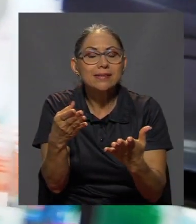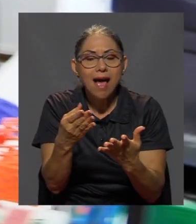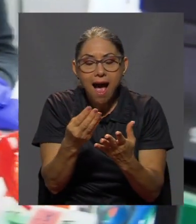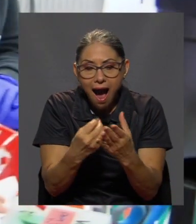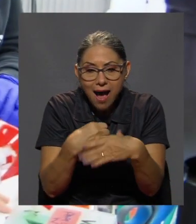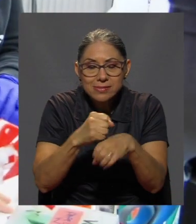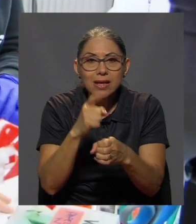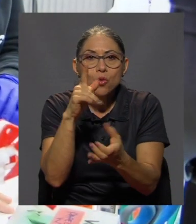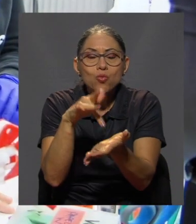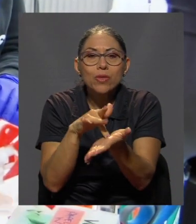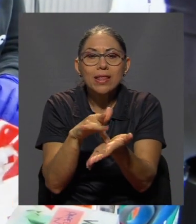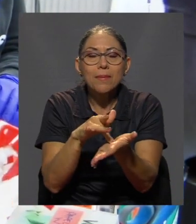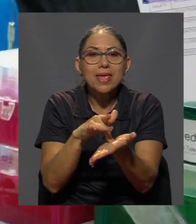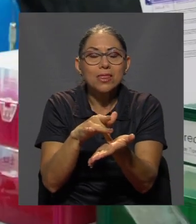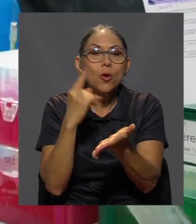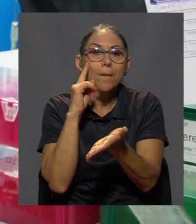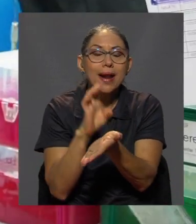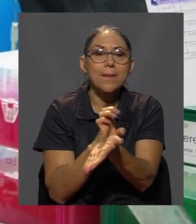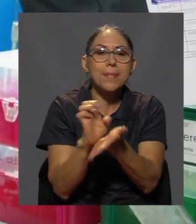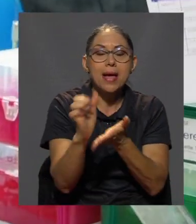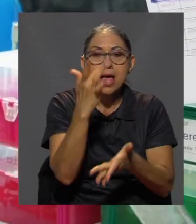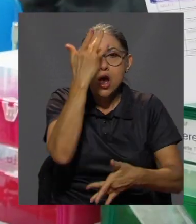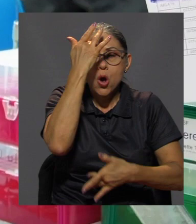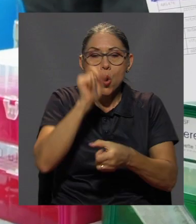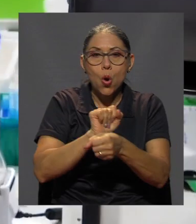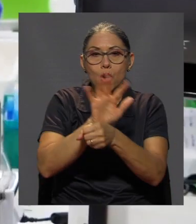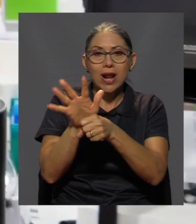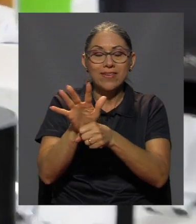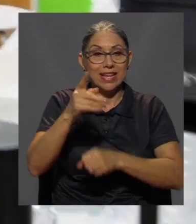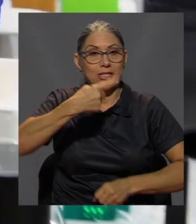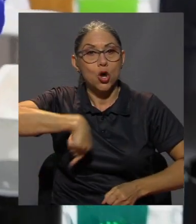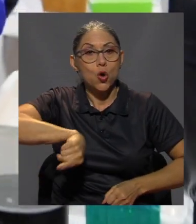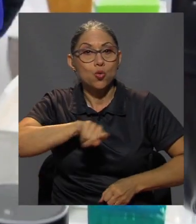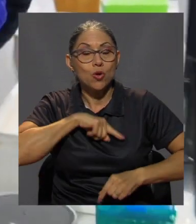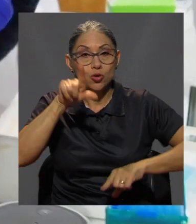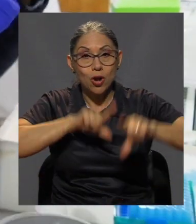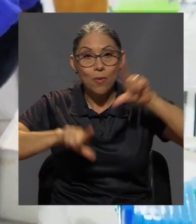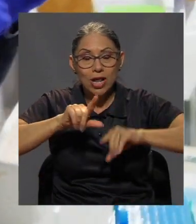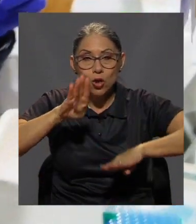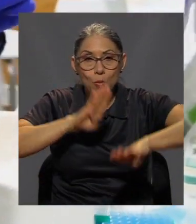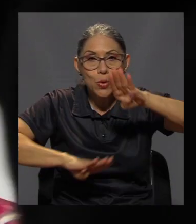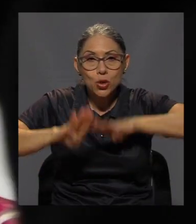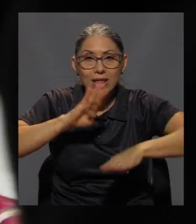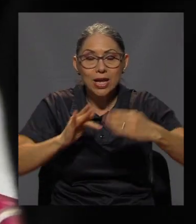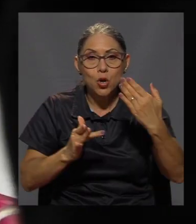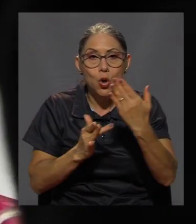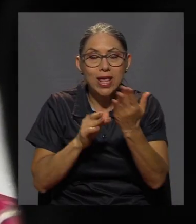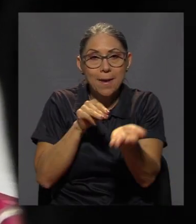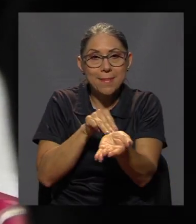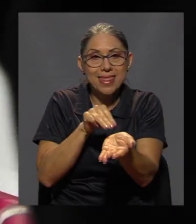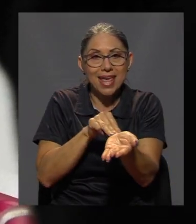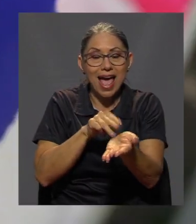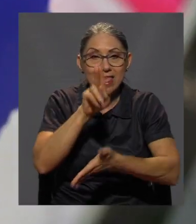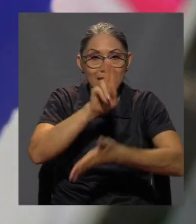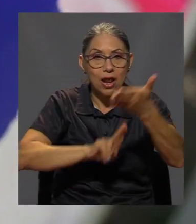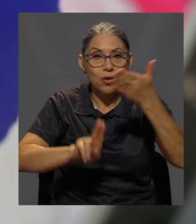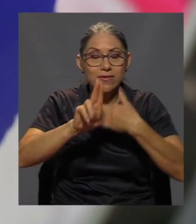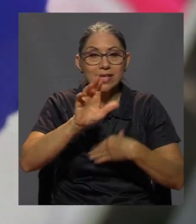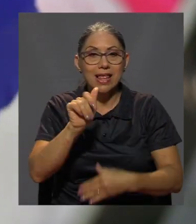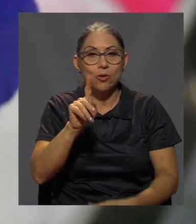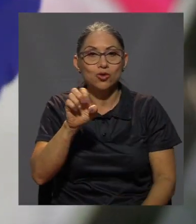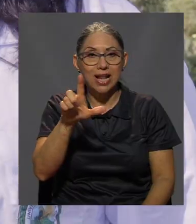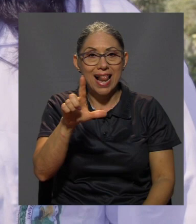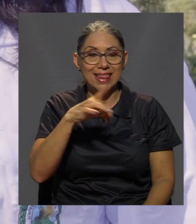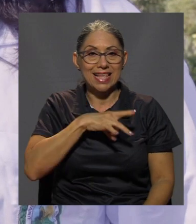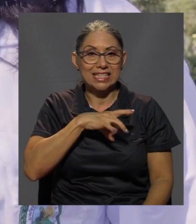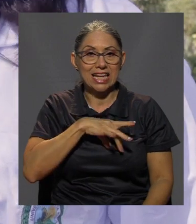un tratamiento contra el coronavirus. Bueno, nuestro laboratorio, el Laboratorio de Biotecnología Médica de la Universidad Austral de